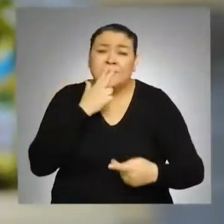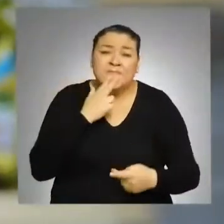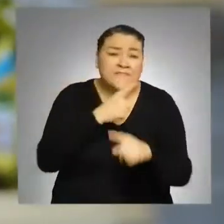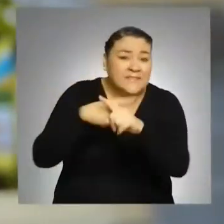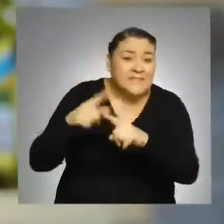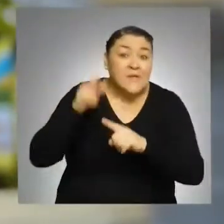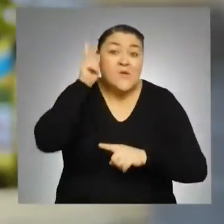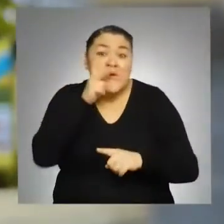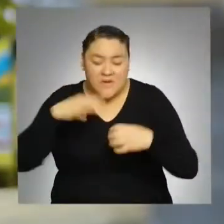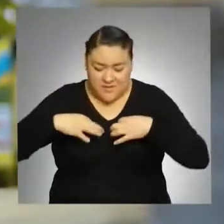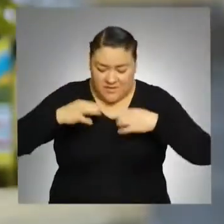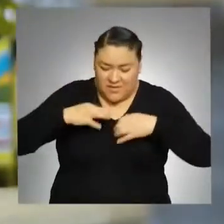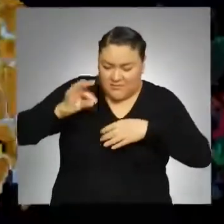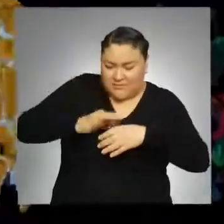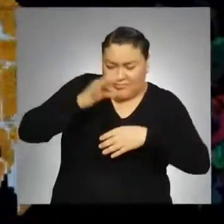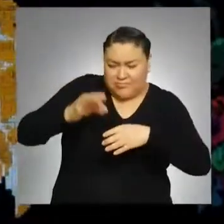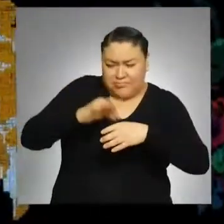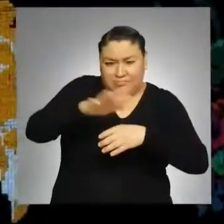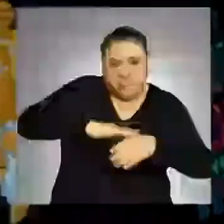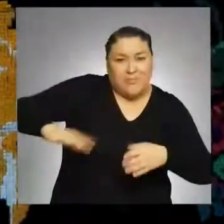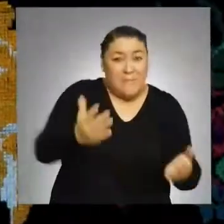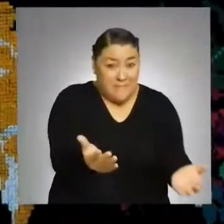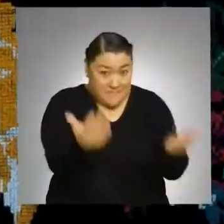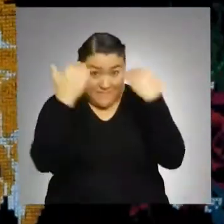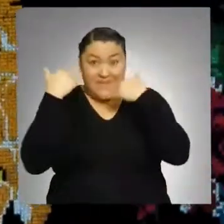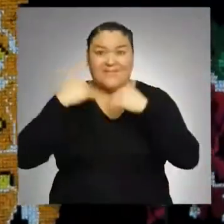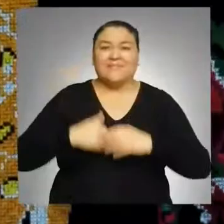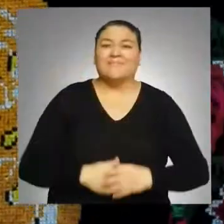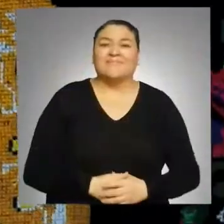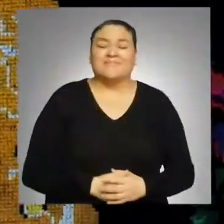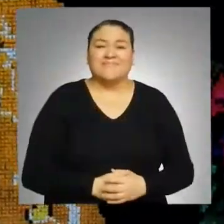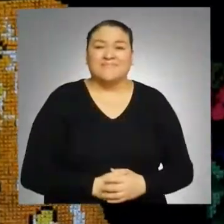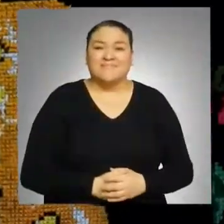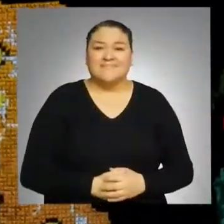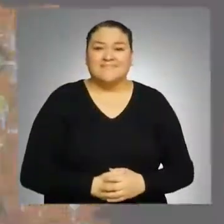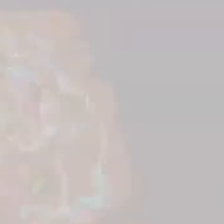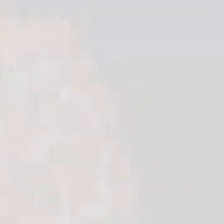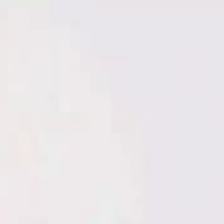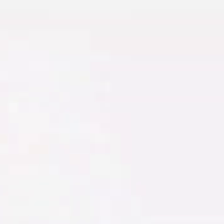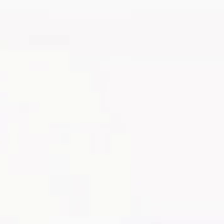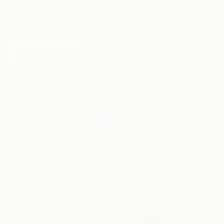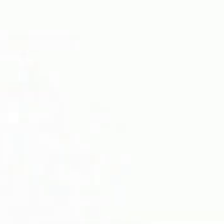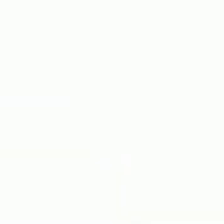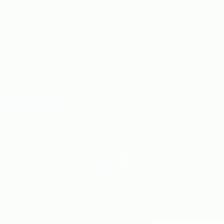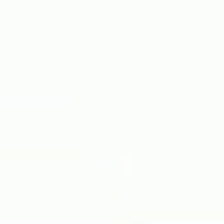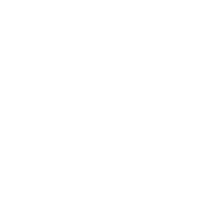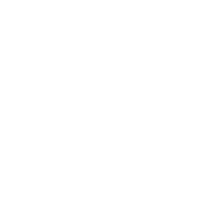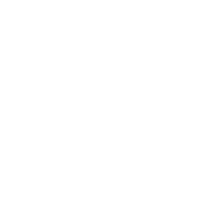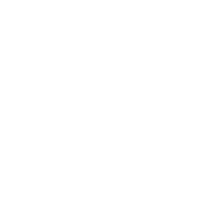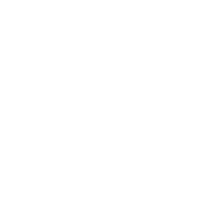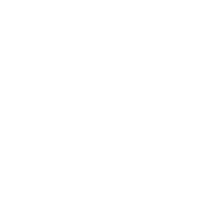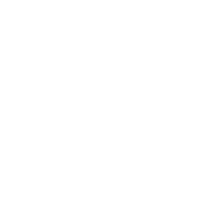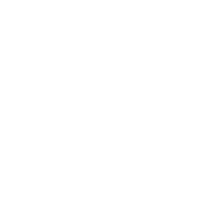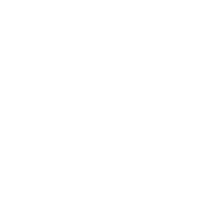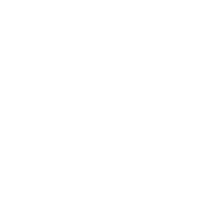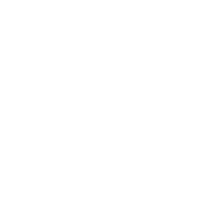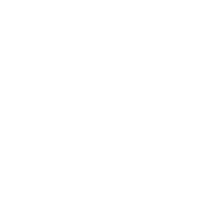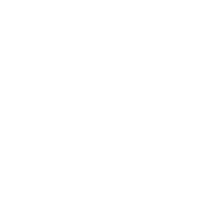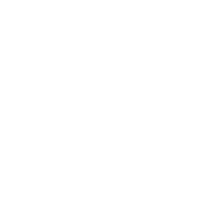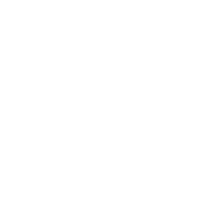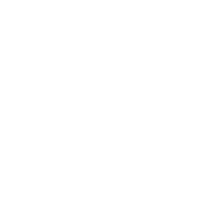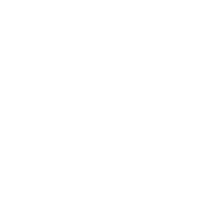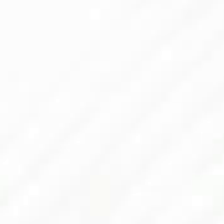dulces típicos, vinos y prendas con bordados característicos de la región. Puebla, el patrimonio de